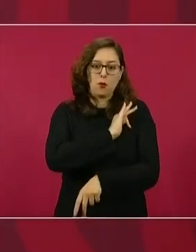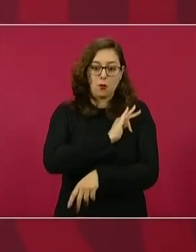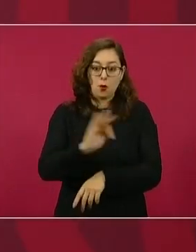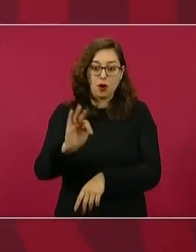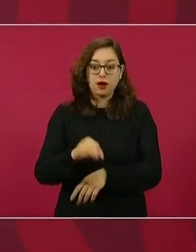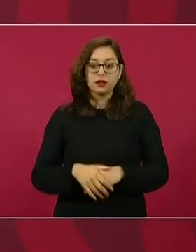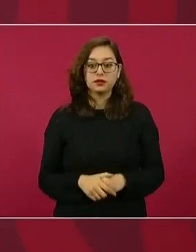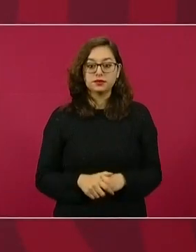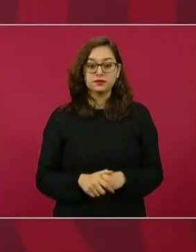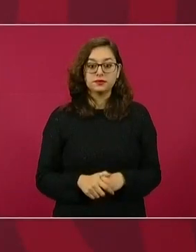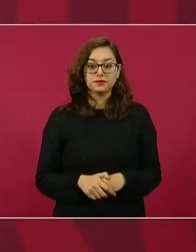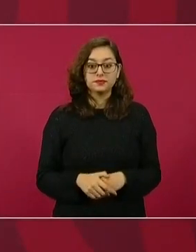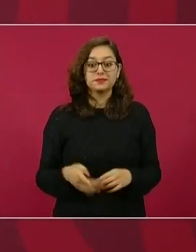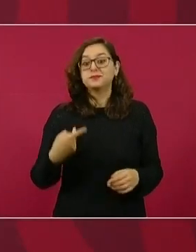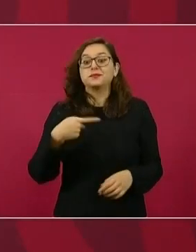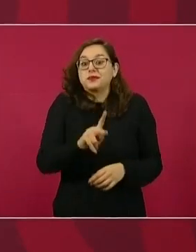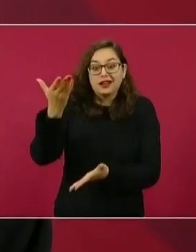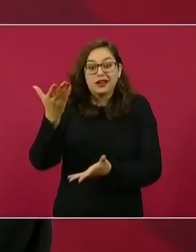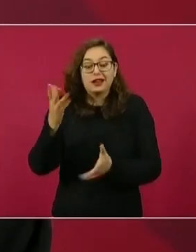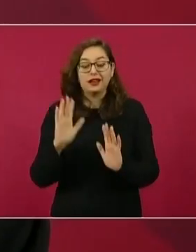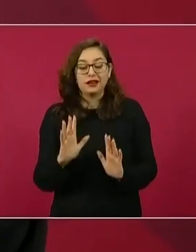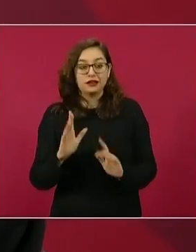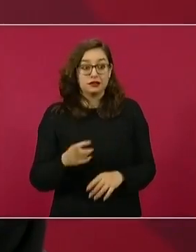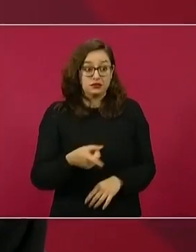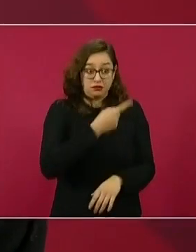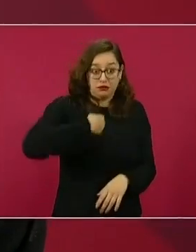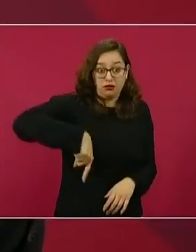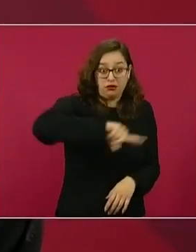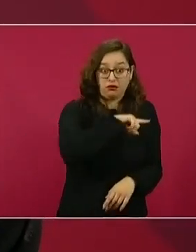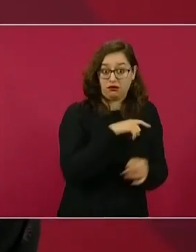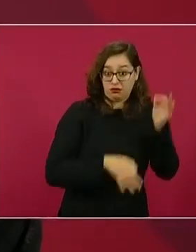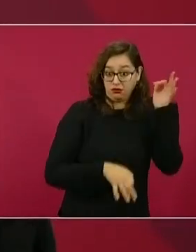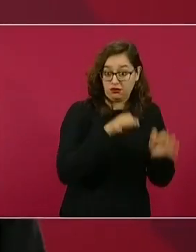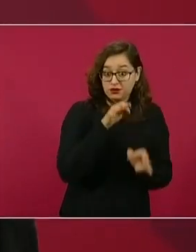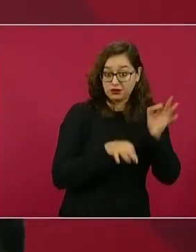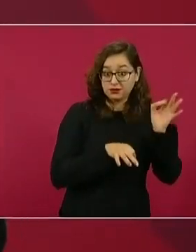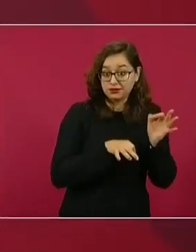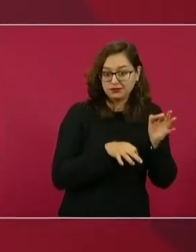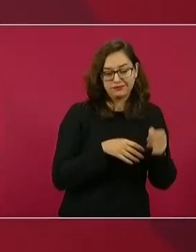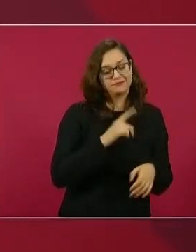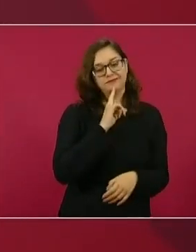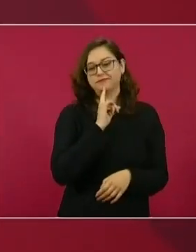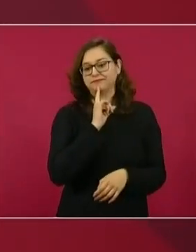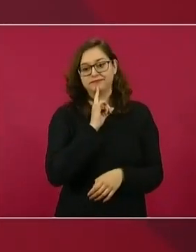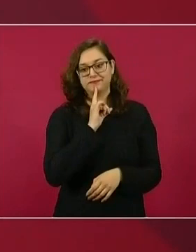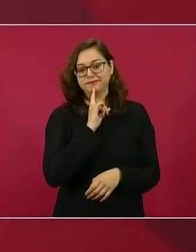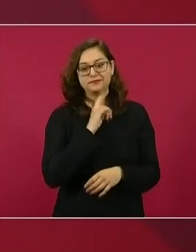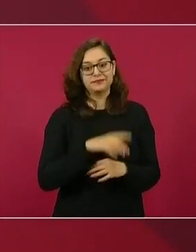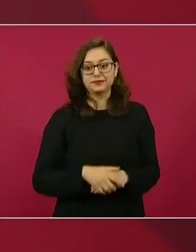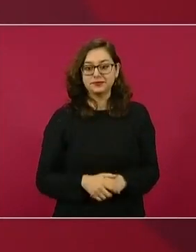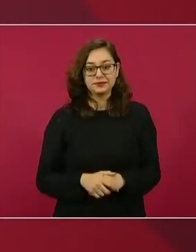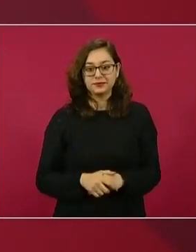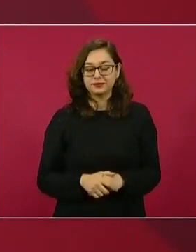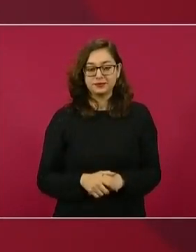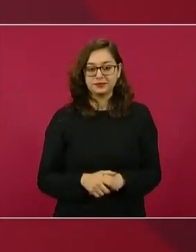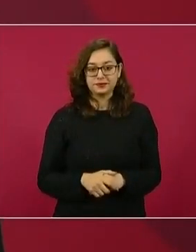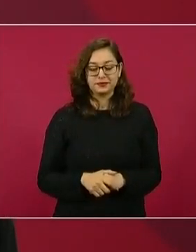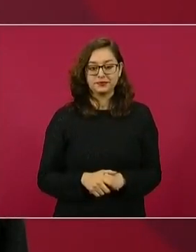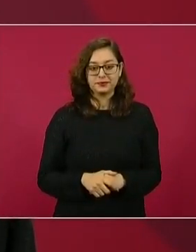Pero no juicios sumarios, ¿no? Y más cuando se trata de asuntos